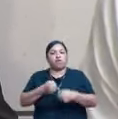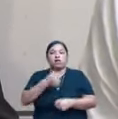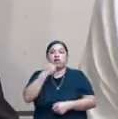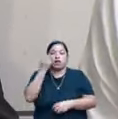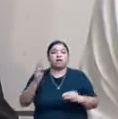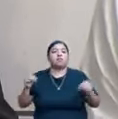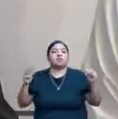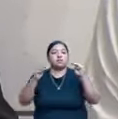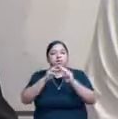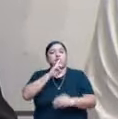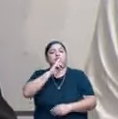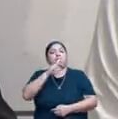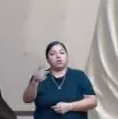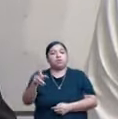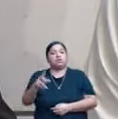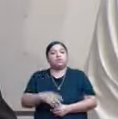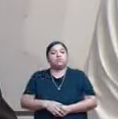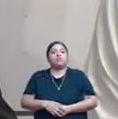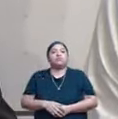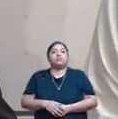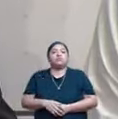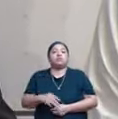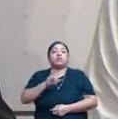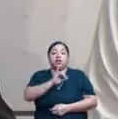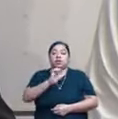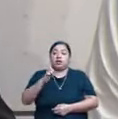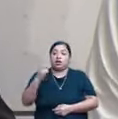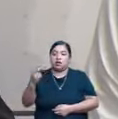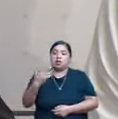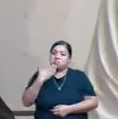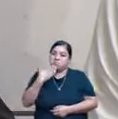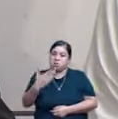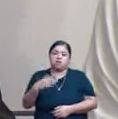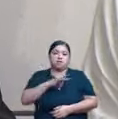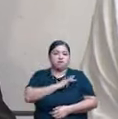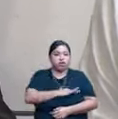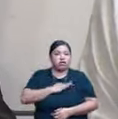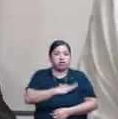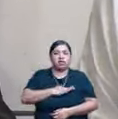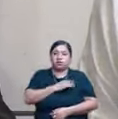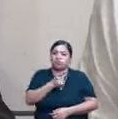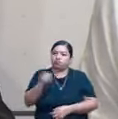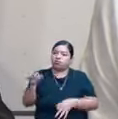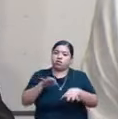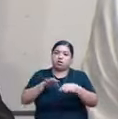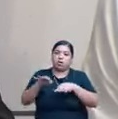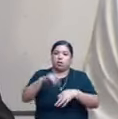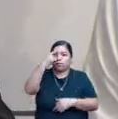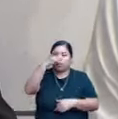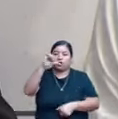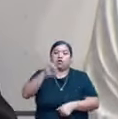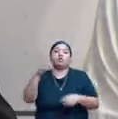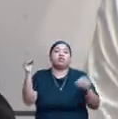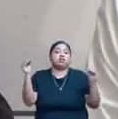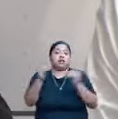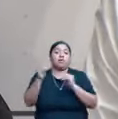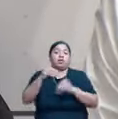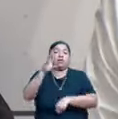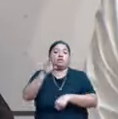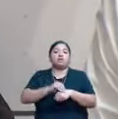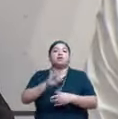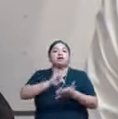mejor. Celebro el trabajo que lleva a cabo el Instituto Estatal Electoral de Hidalgo para realizar este ejercicio democrático. Le agradezco a